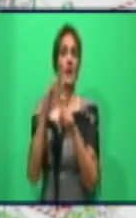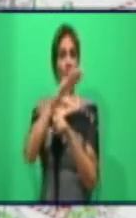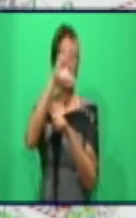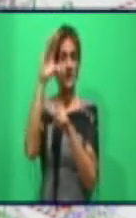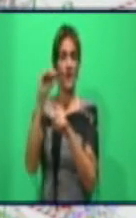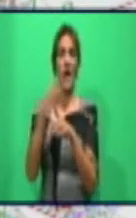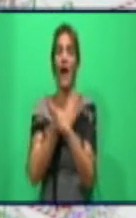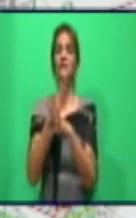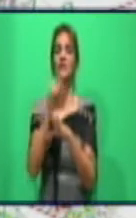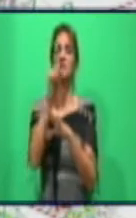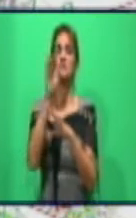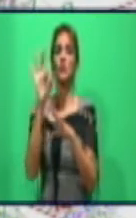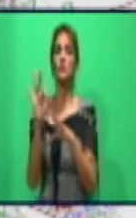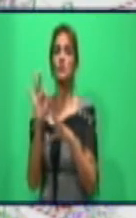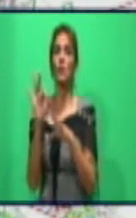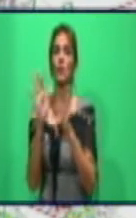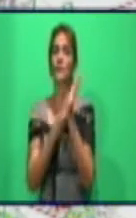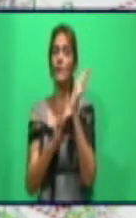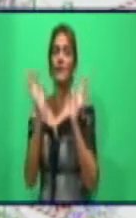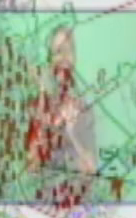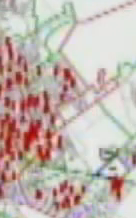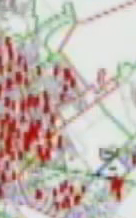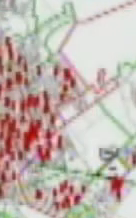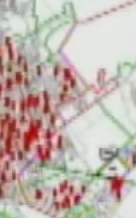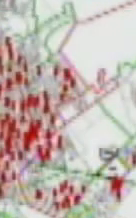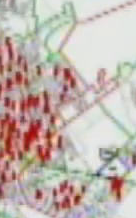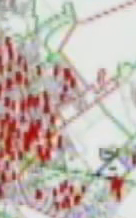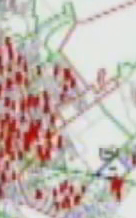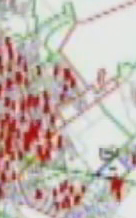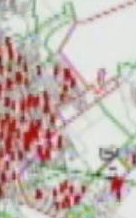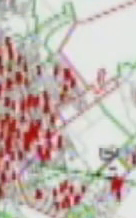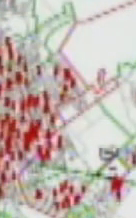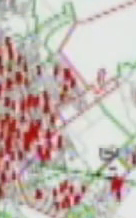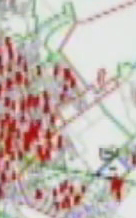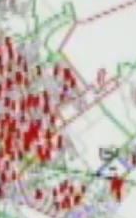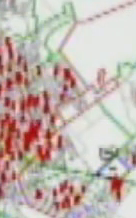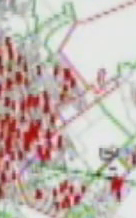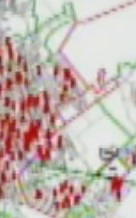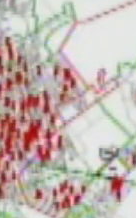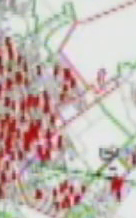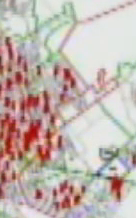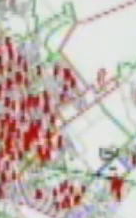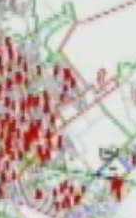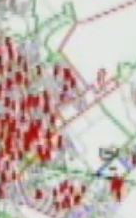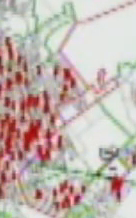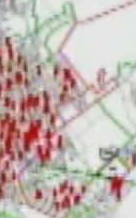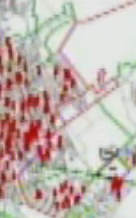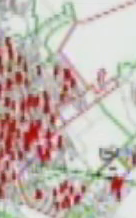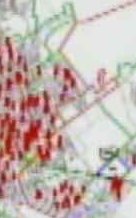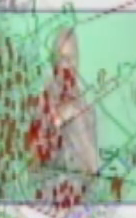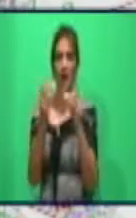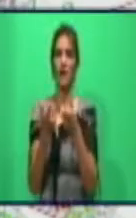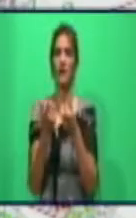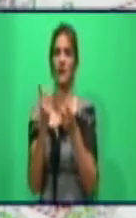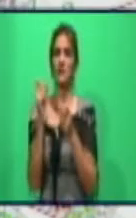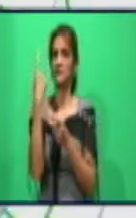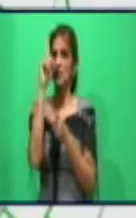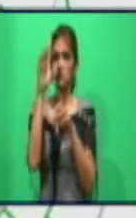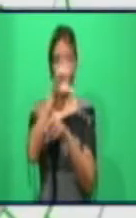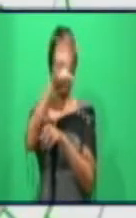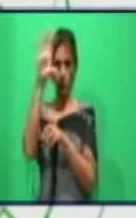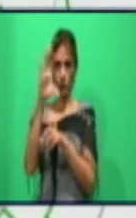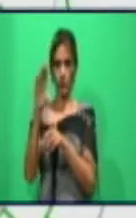febrero y ya podemos pasar así sucesivamente hasta la actual que tenemos aquí ponen que está solo el que viene después ahora